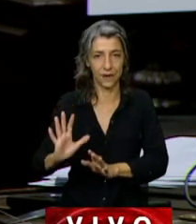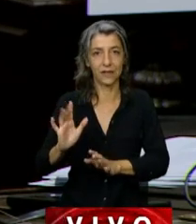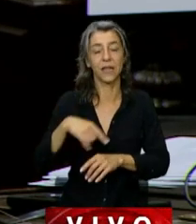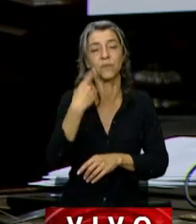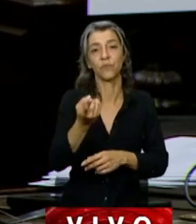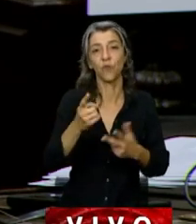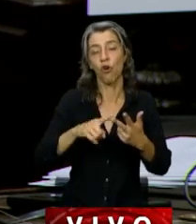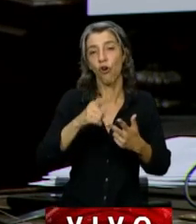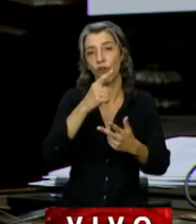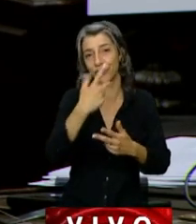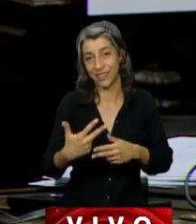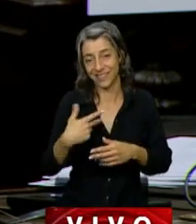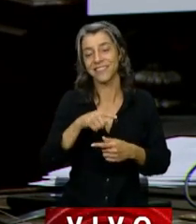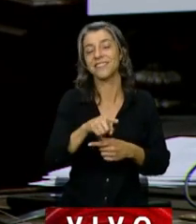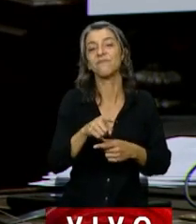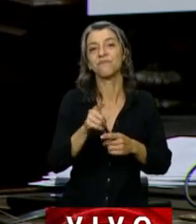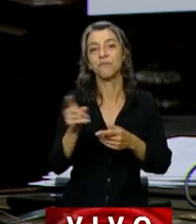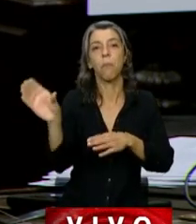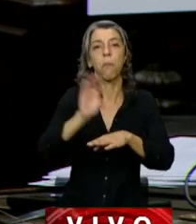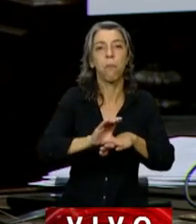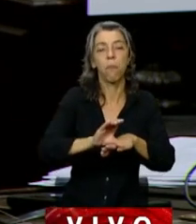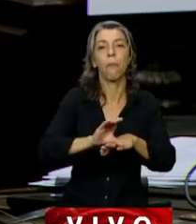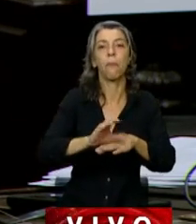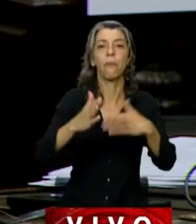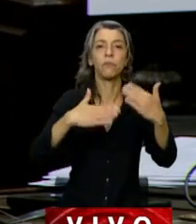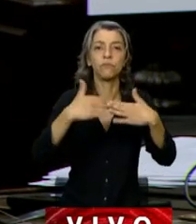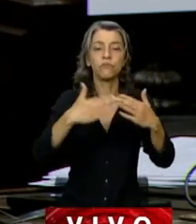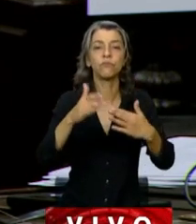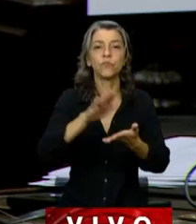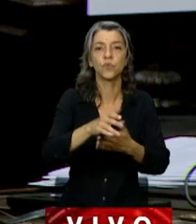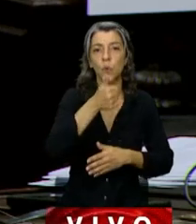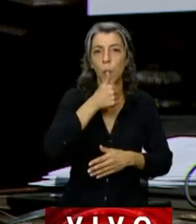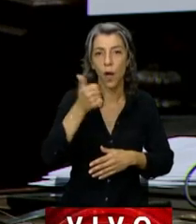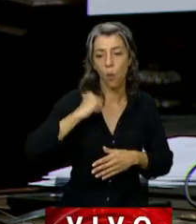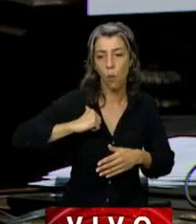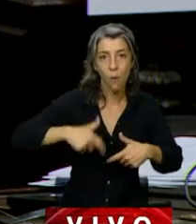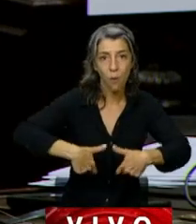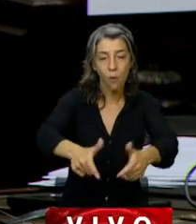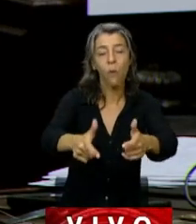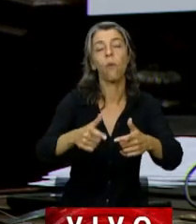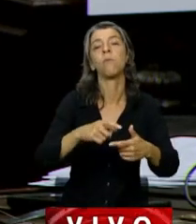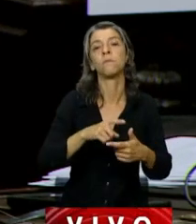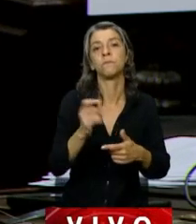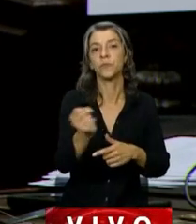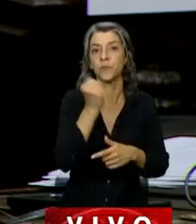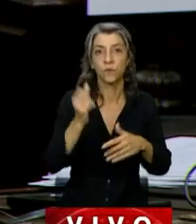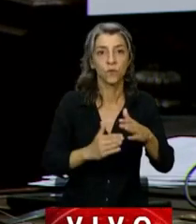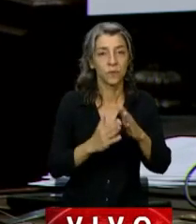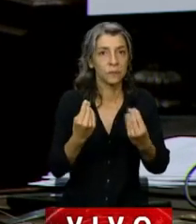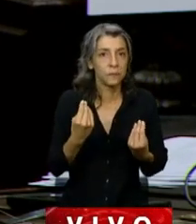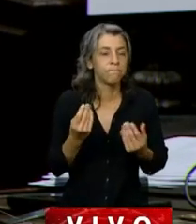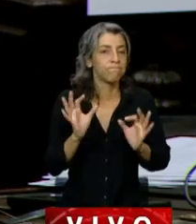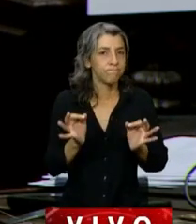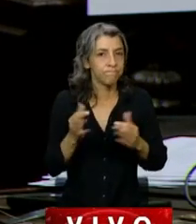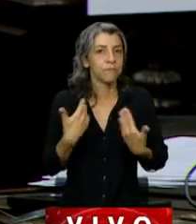4.200 millones, se incluyen para obras de saneamiento, obras de agua y de cloacas, que es, por la magnitud, es muy difícil